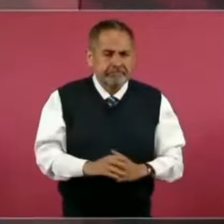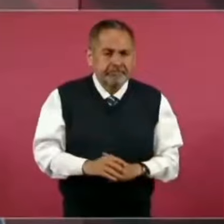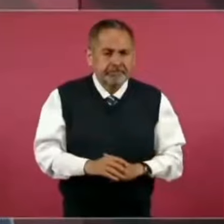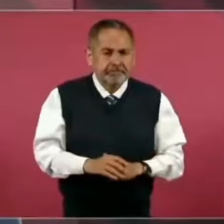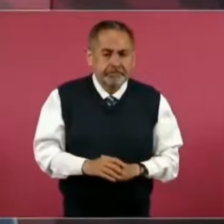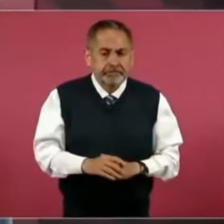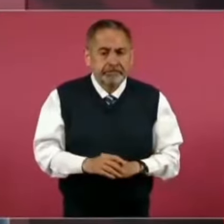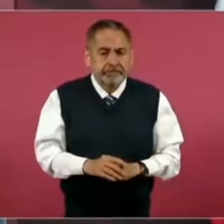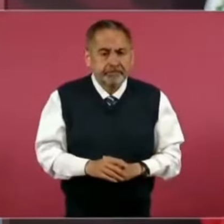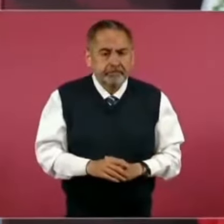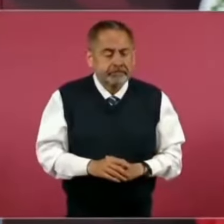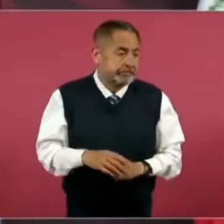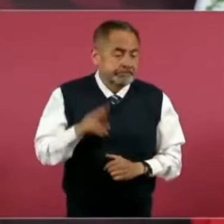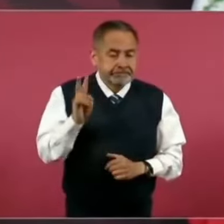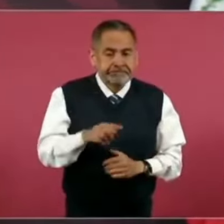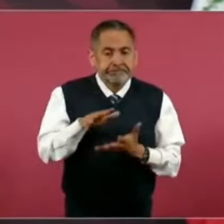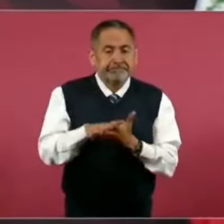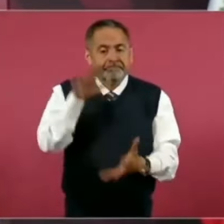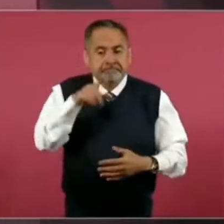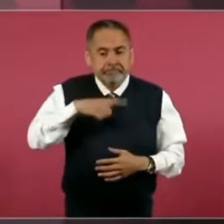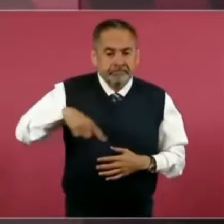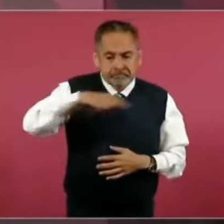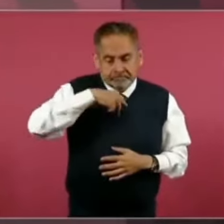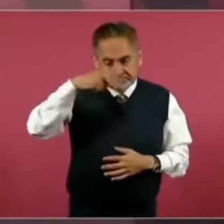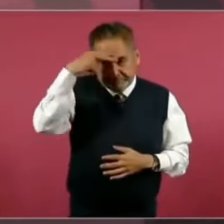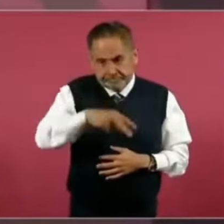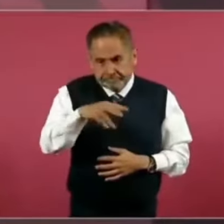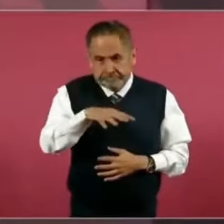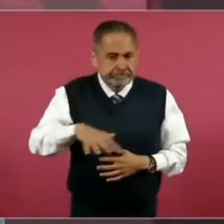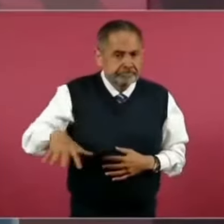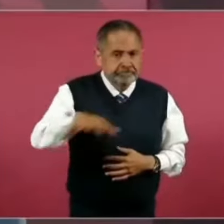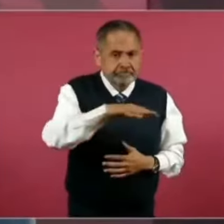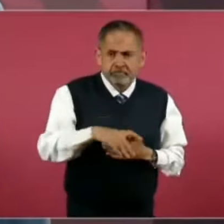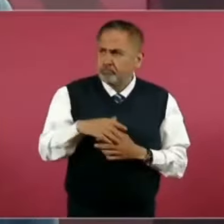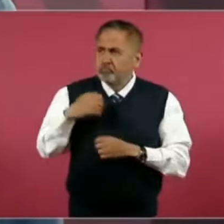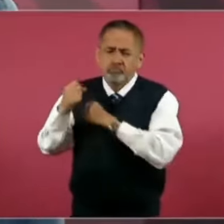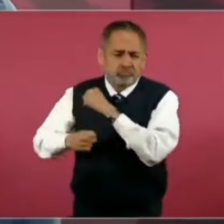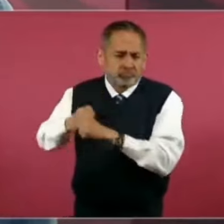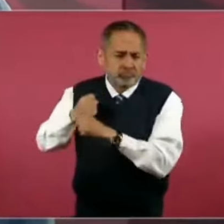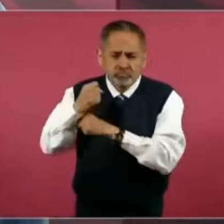porque en efecto la mayoría de los mexicanos hasta la fecha,